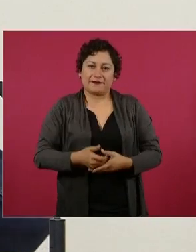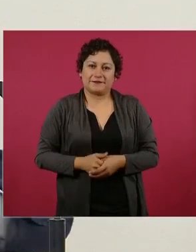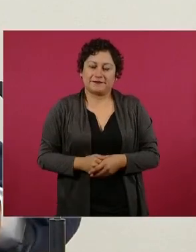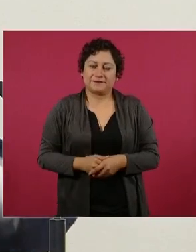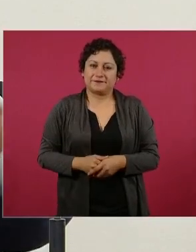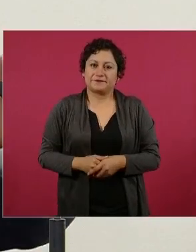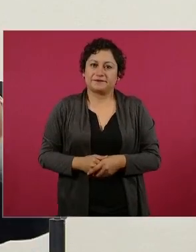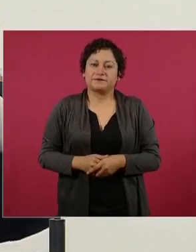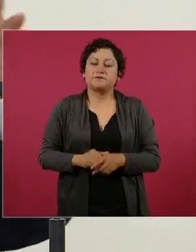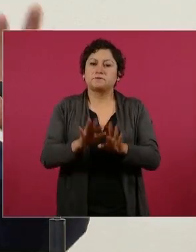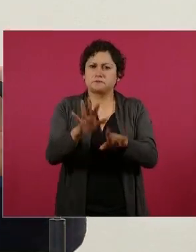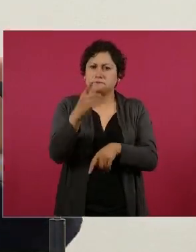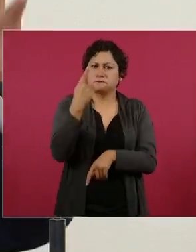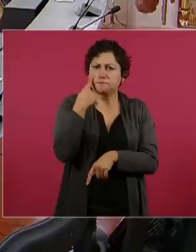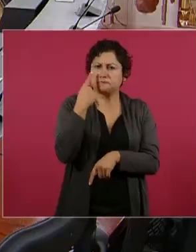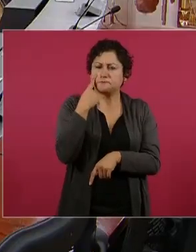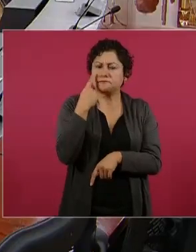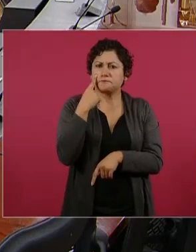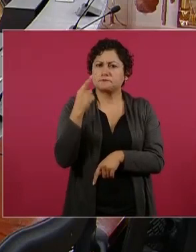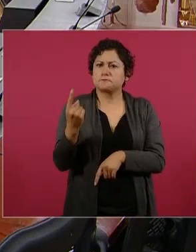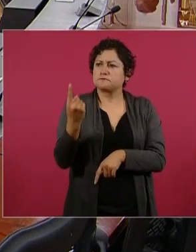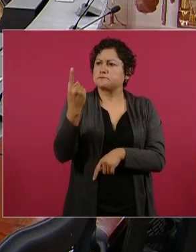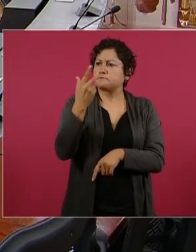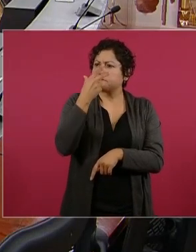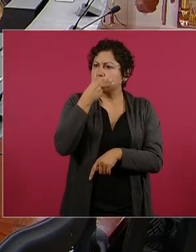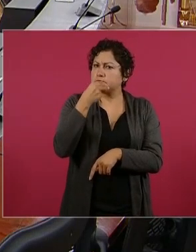Acaba de escribir un artículo un señor